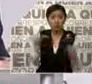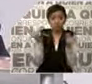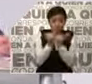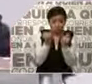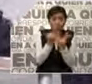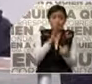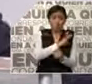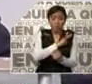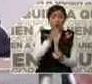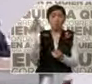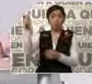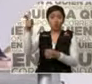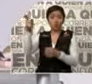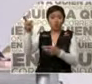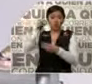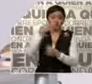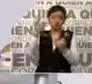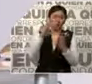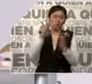resolver la inseguridad de Michoacán.